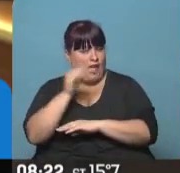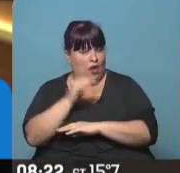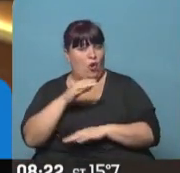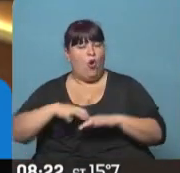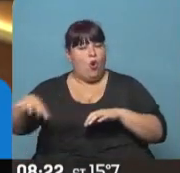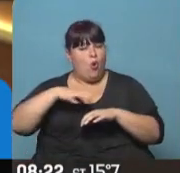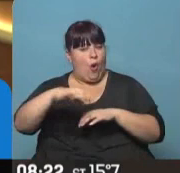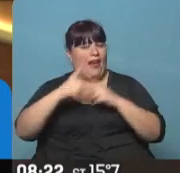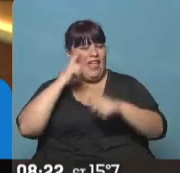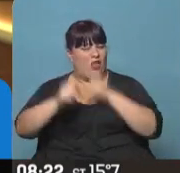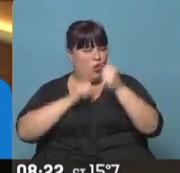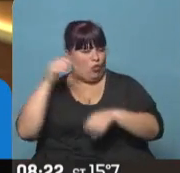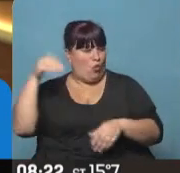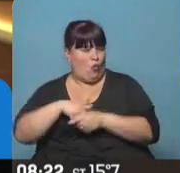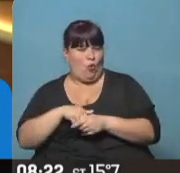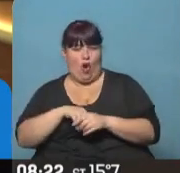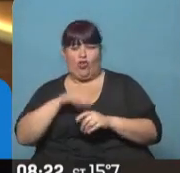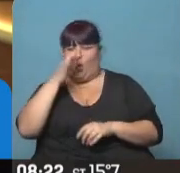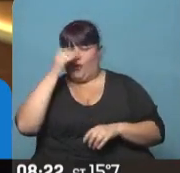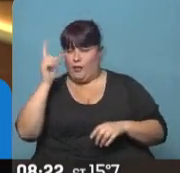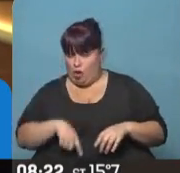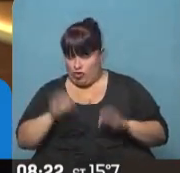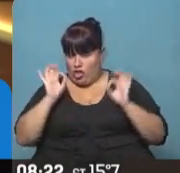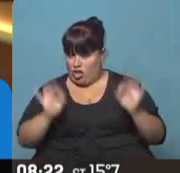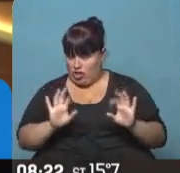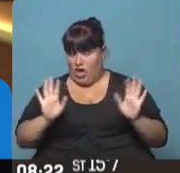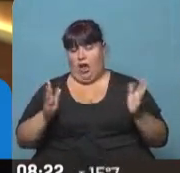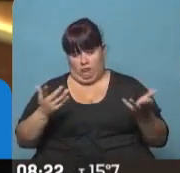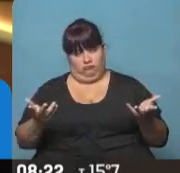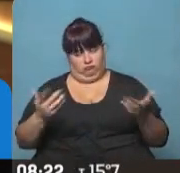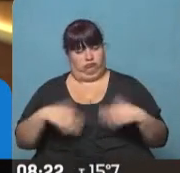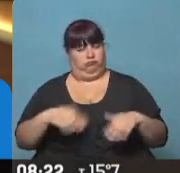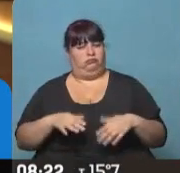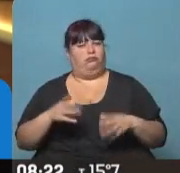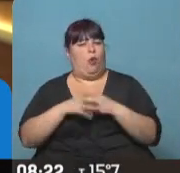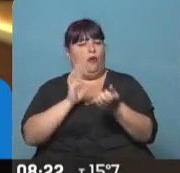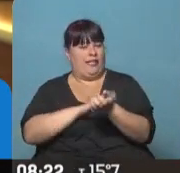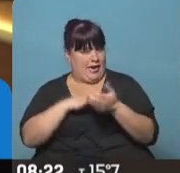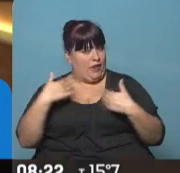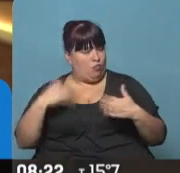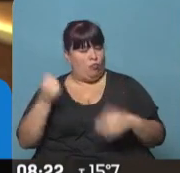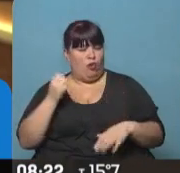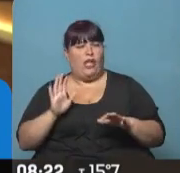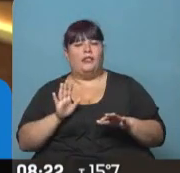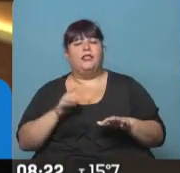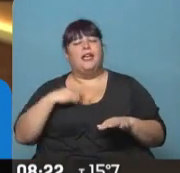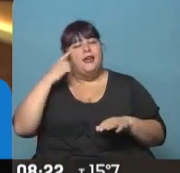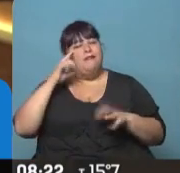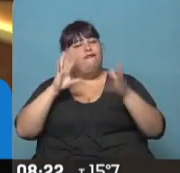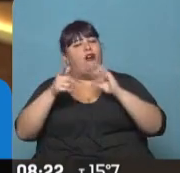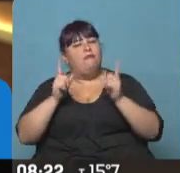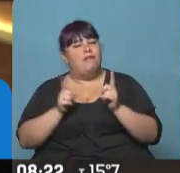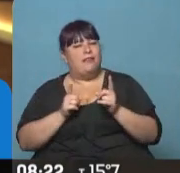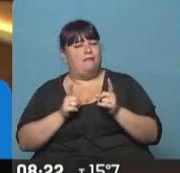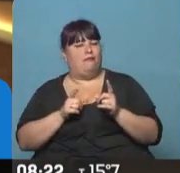con distritos industriales con votaciones del 20%, por ejemplo, que para el Frente Izquierda son muy importantes. Y creo que es parte de lo